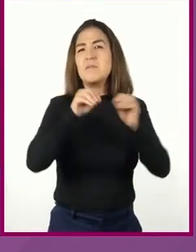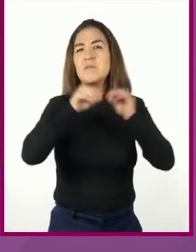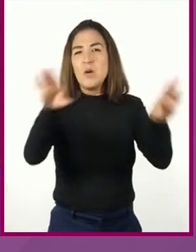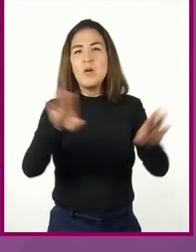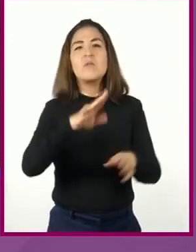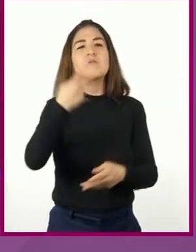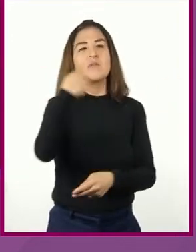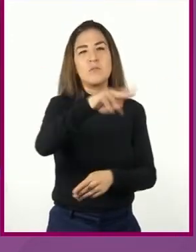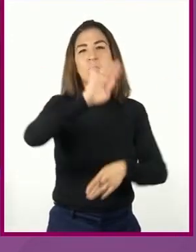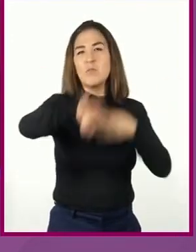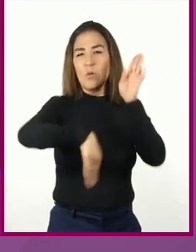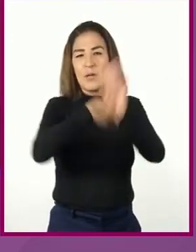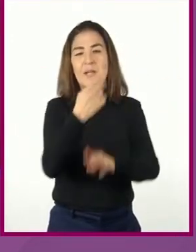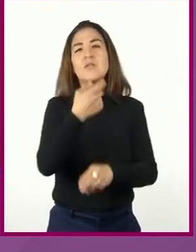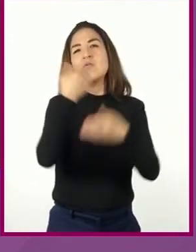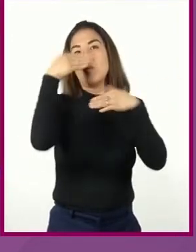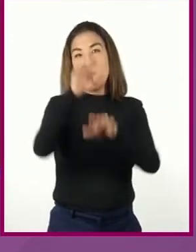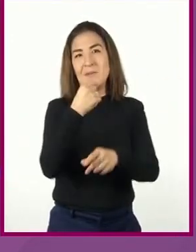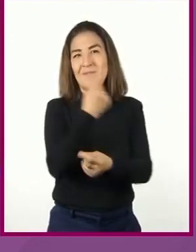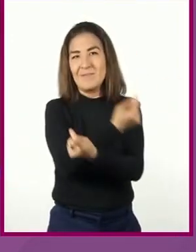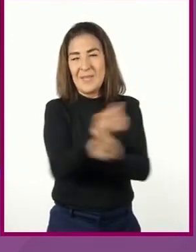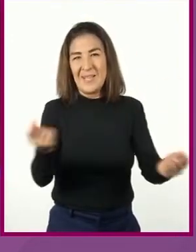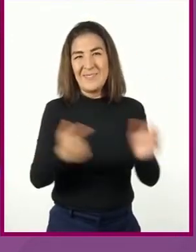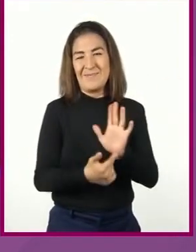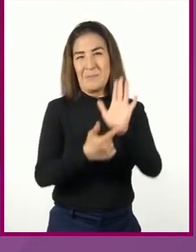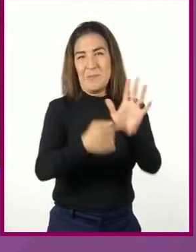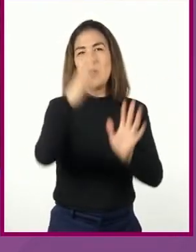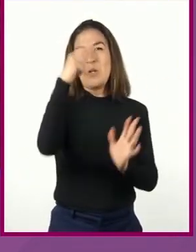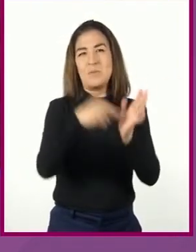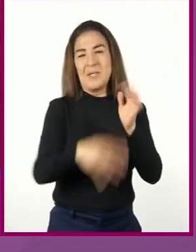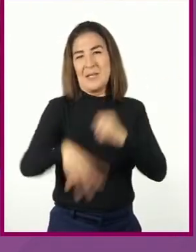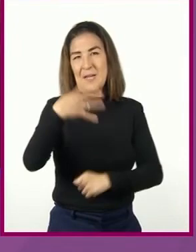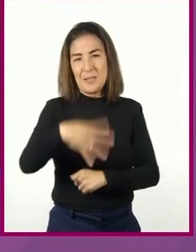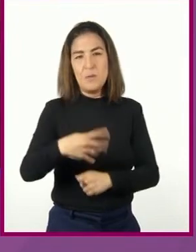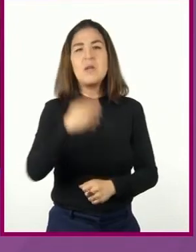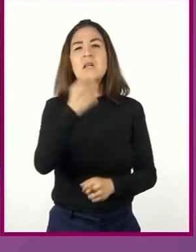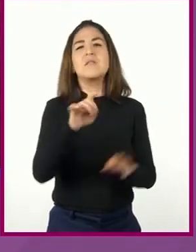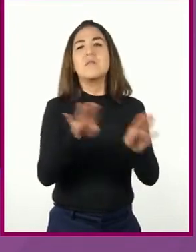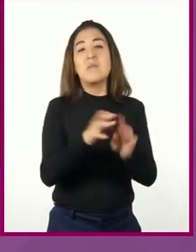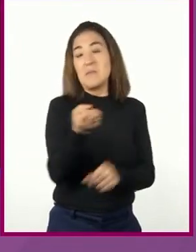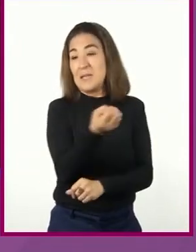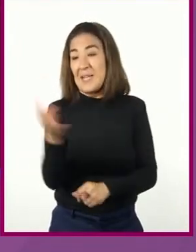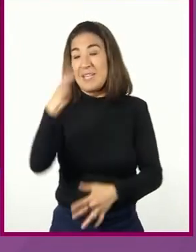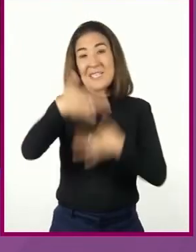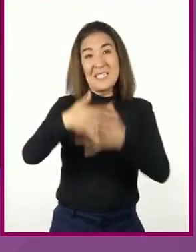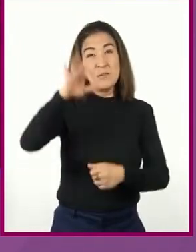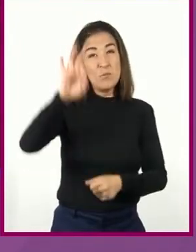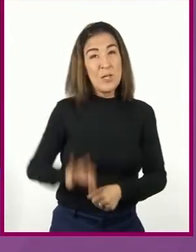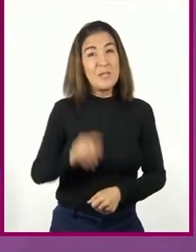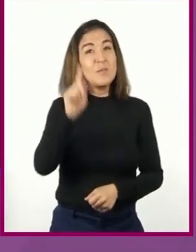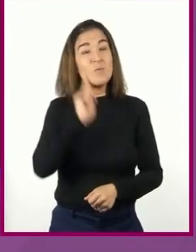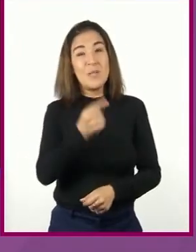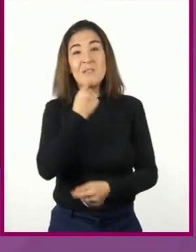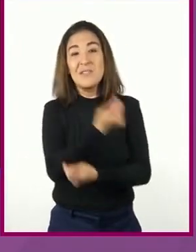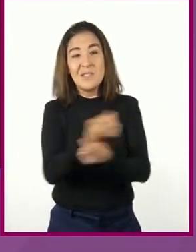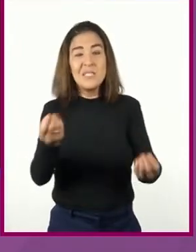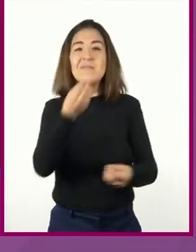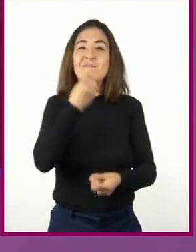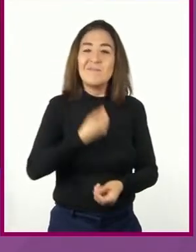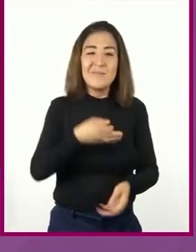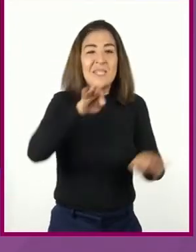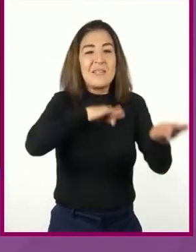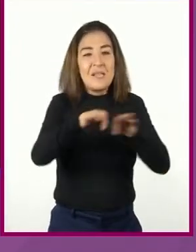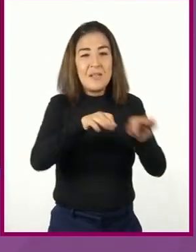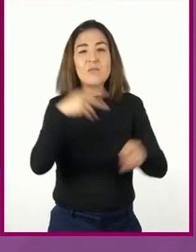Estado Mundial de la Infancia, presentado en 2014, se señala que alrededor de un 15% de menores realiza trabajos que no